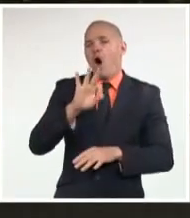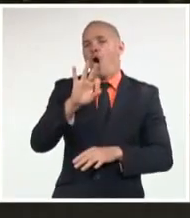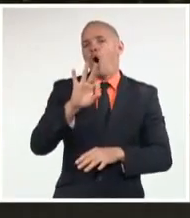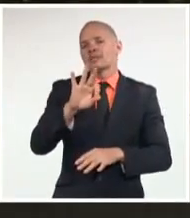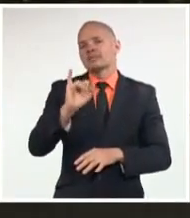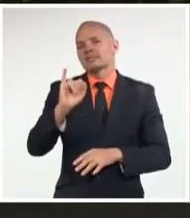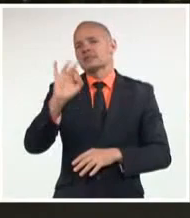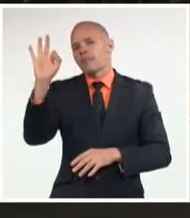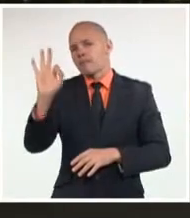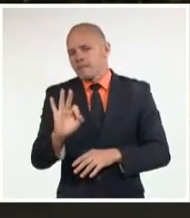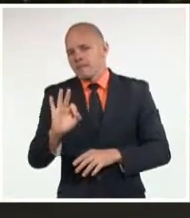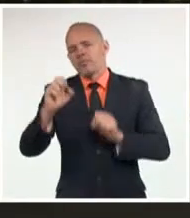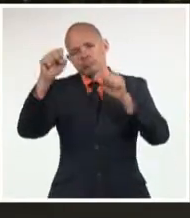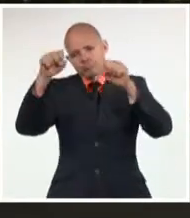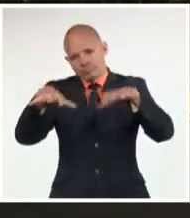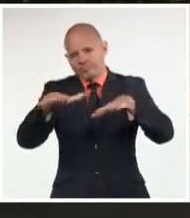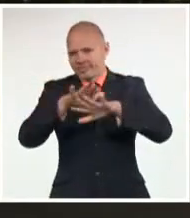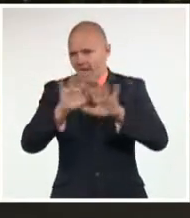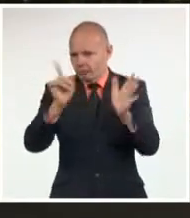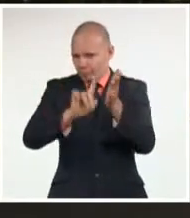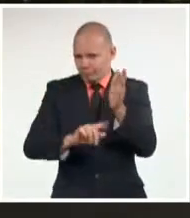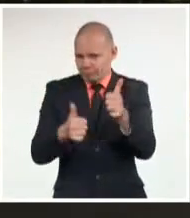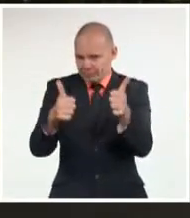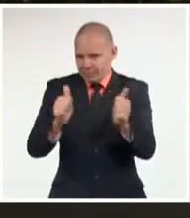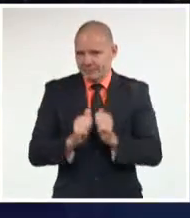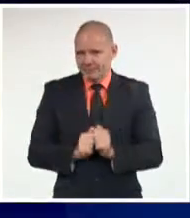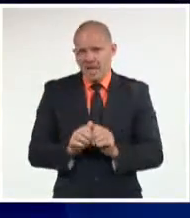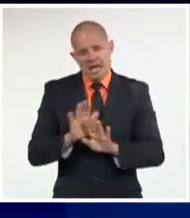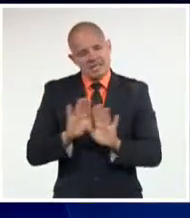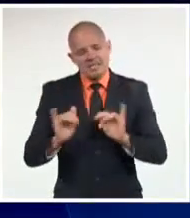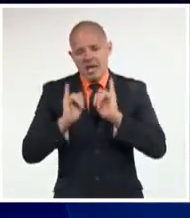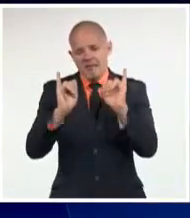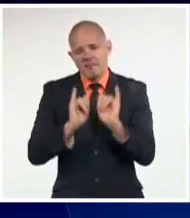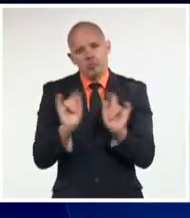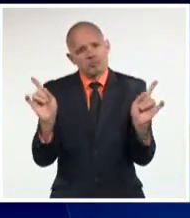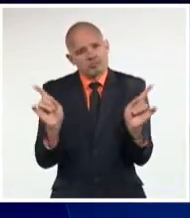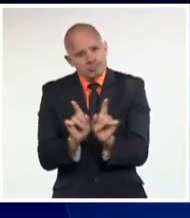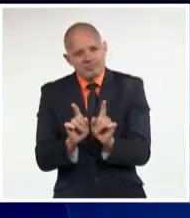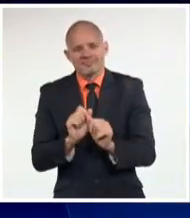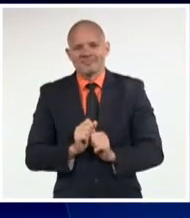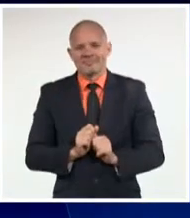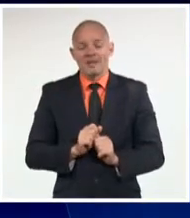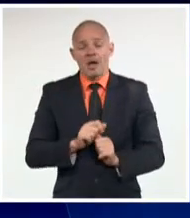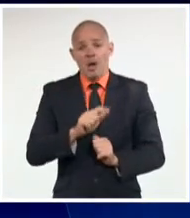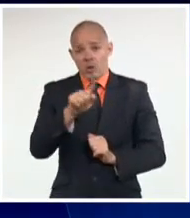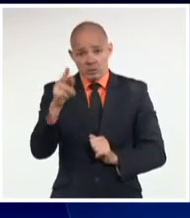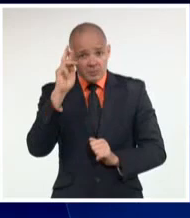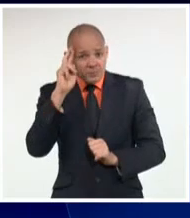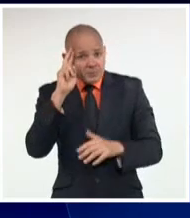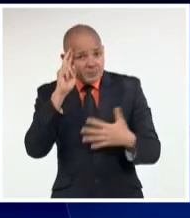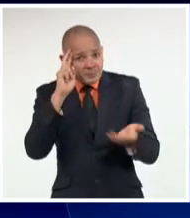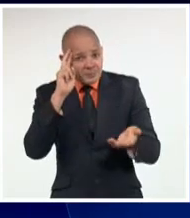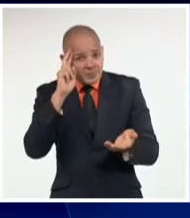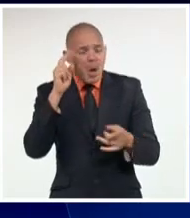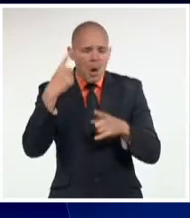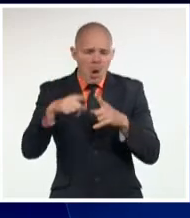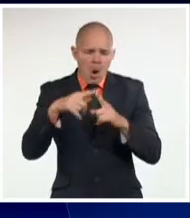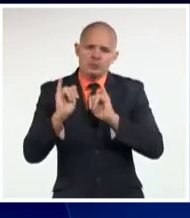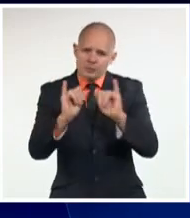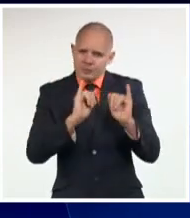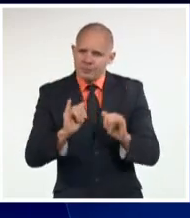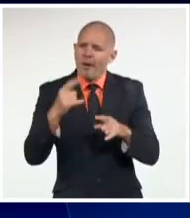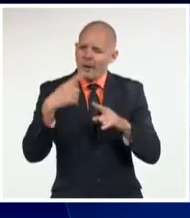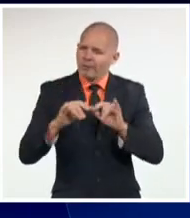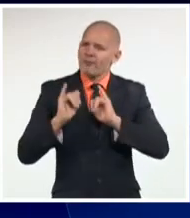86.94% de recuperación eléctrica. Esto es todo lo que teníamos a esta hora para comentarles. Usted recuerde que en próximos contactos